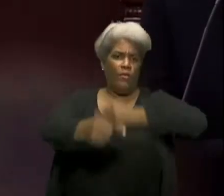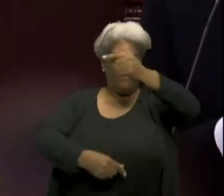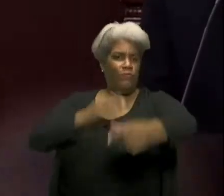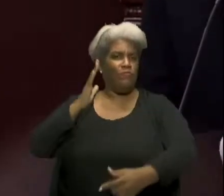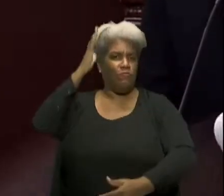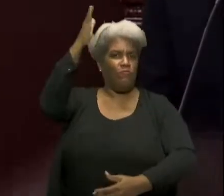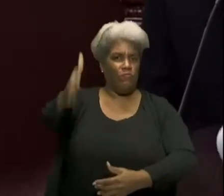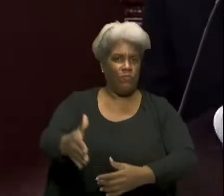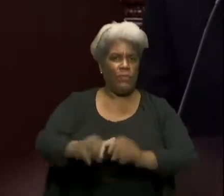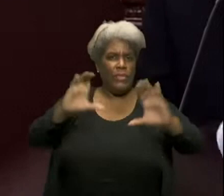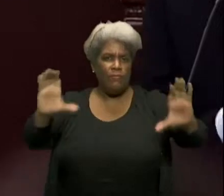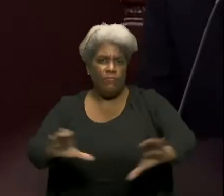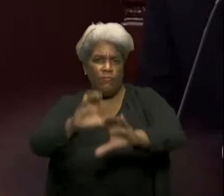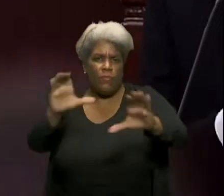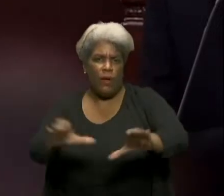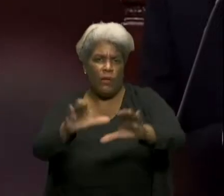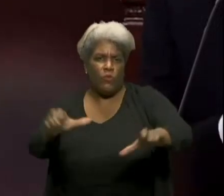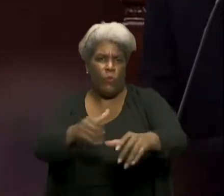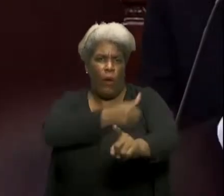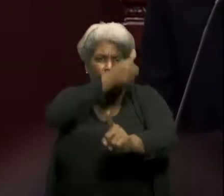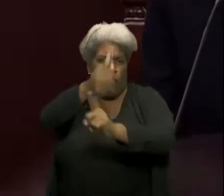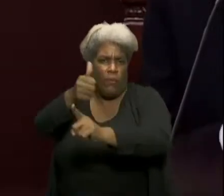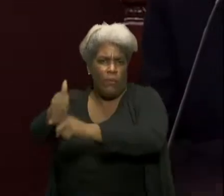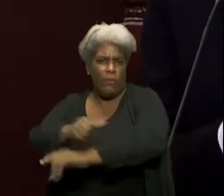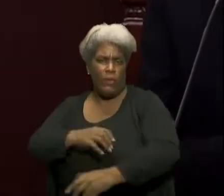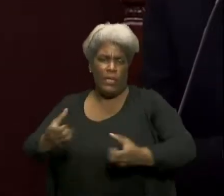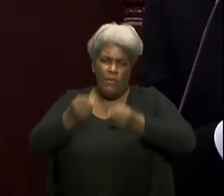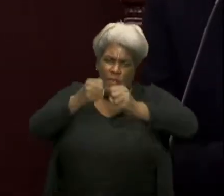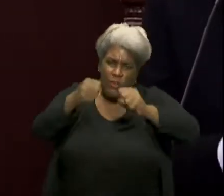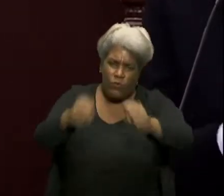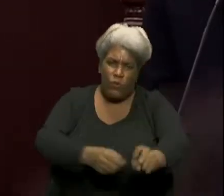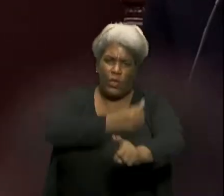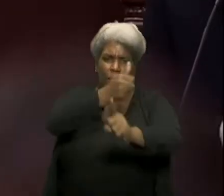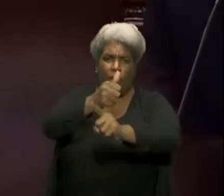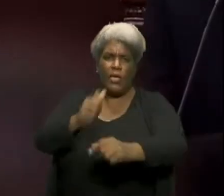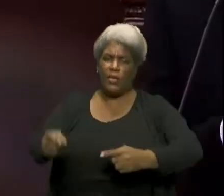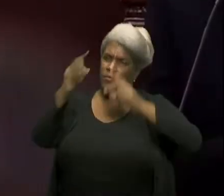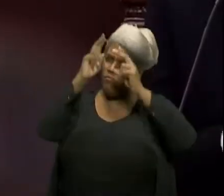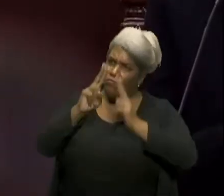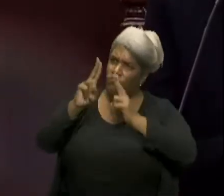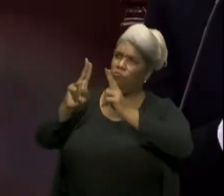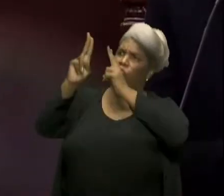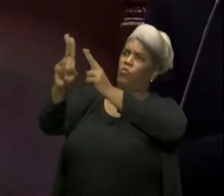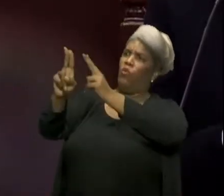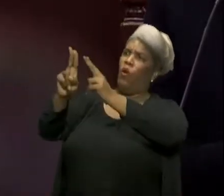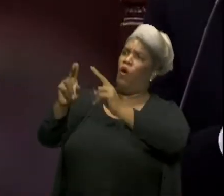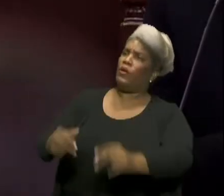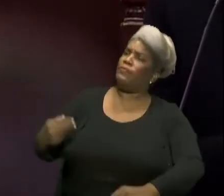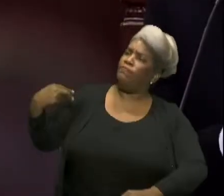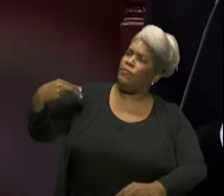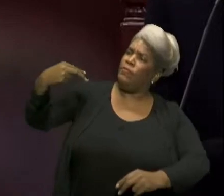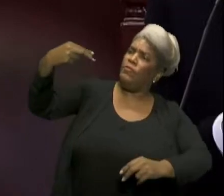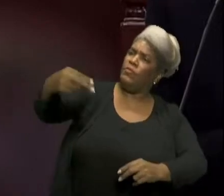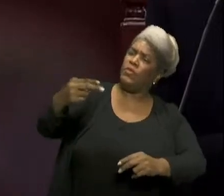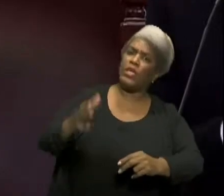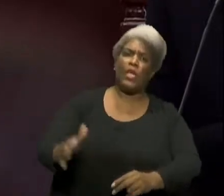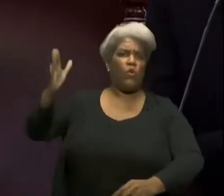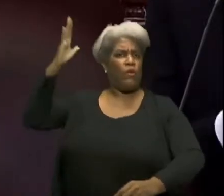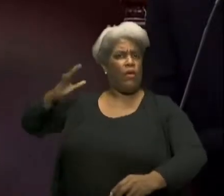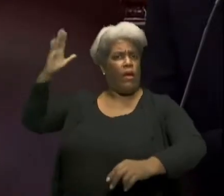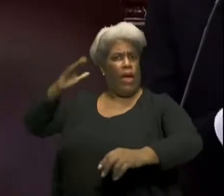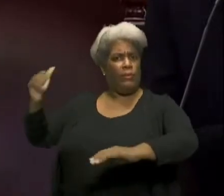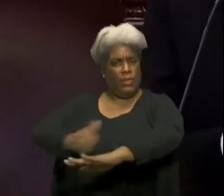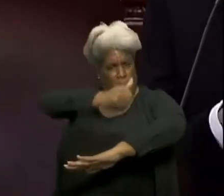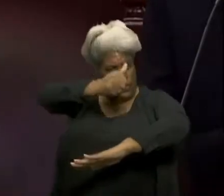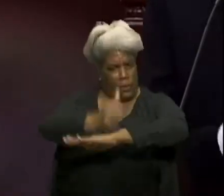Que cada acto, cada sacrificio sea un tributo a la rica historia que nos legaron aquellos que forjaron